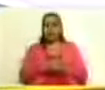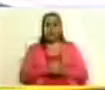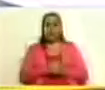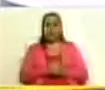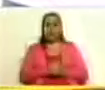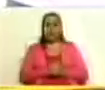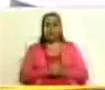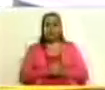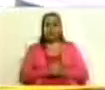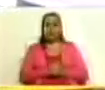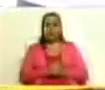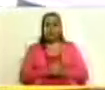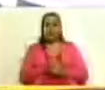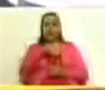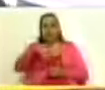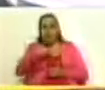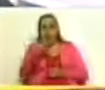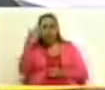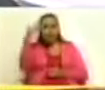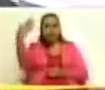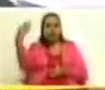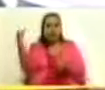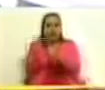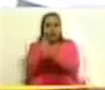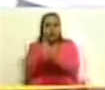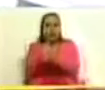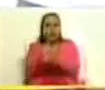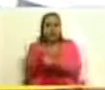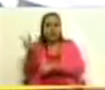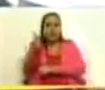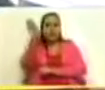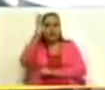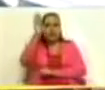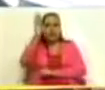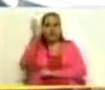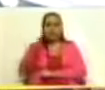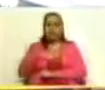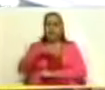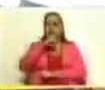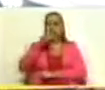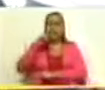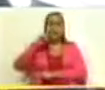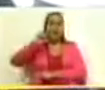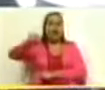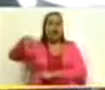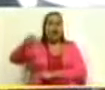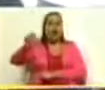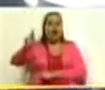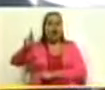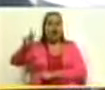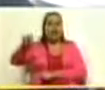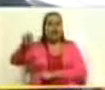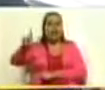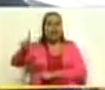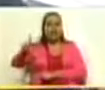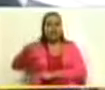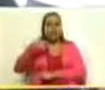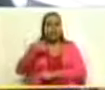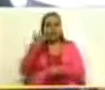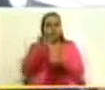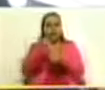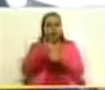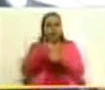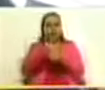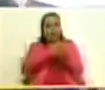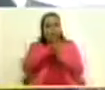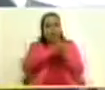de que podamos soñar juntos la Venezuela del futuro. Mi nombre es Jornel Beliz, soy emprendedor, propietario de Rincón Textil,